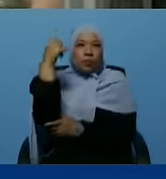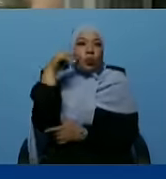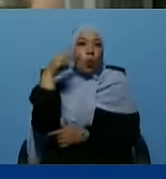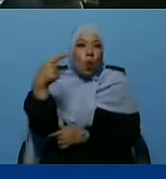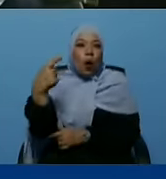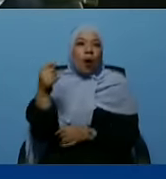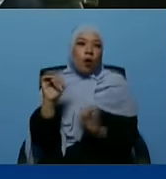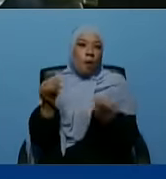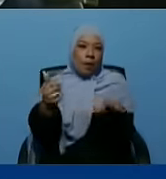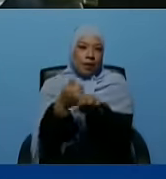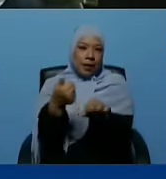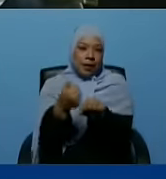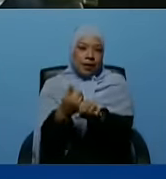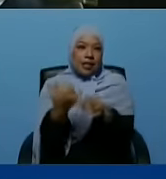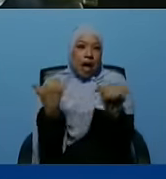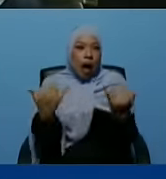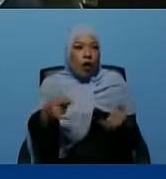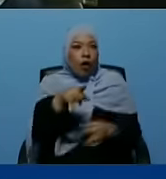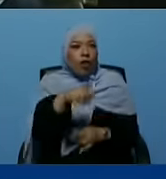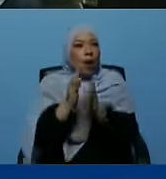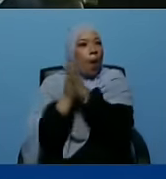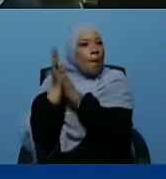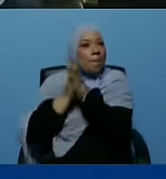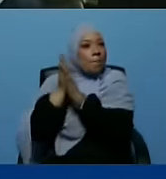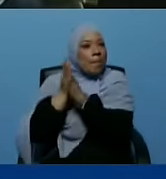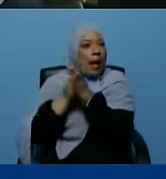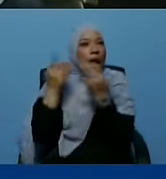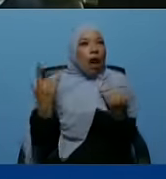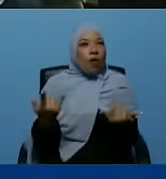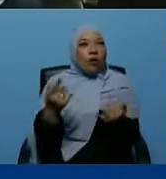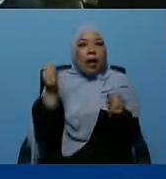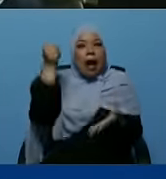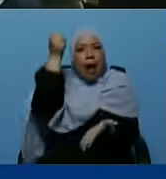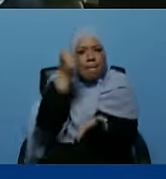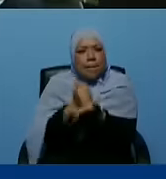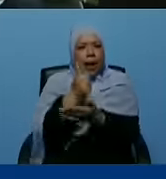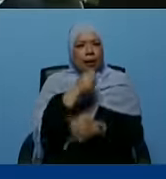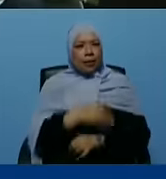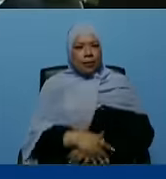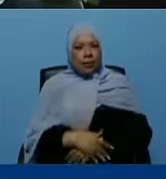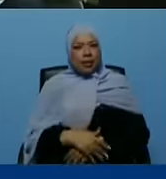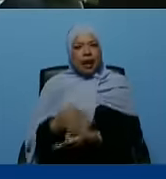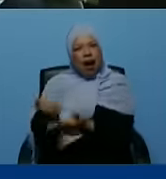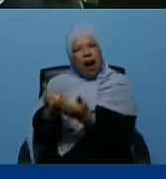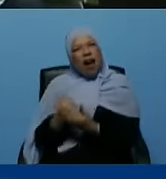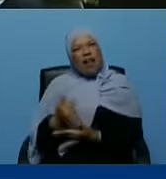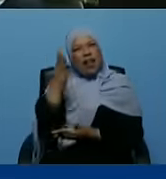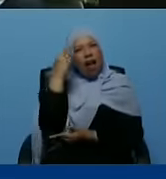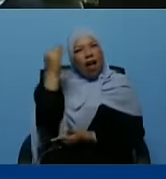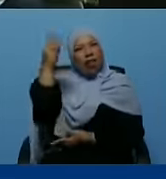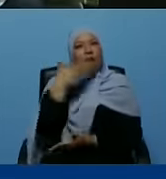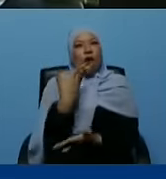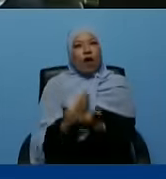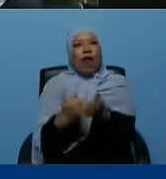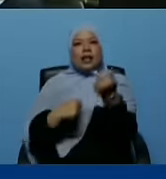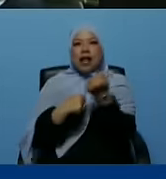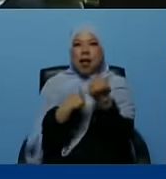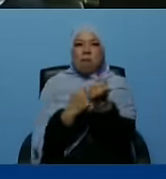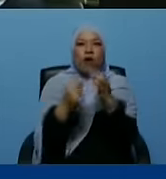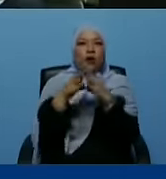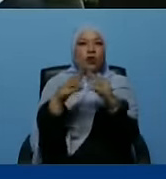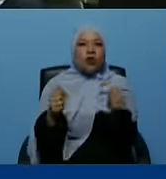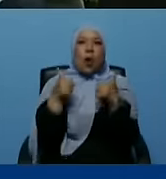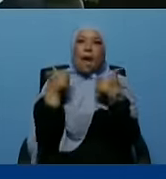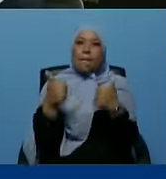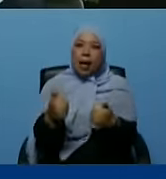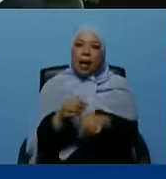Ahí fue. Y ahora te conviertes en exportador de flores. Amén, señor presidente. Bueno, que Dios me lo bendiga, vale. Gracias. Todo el apoyo